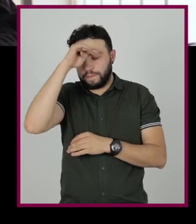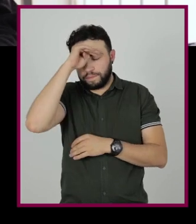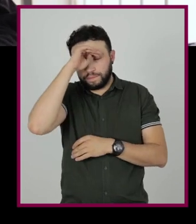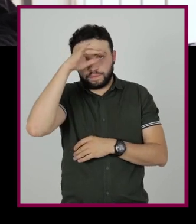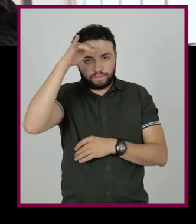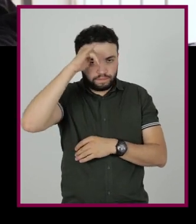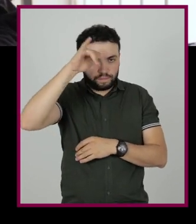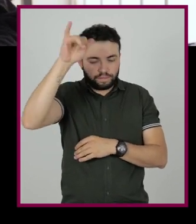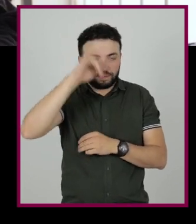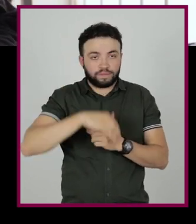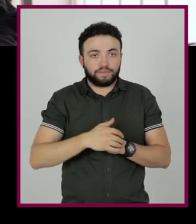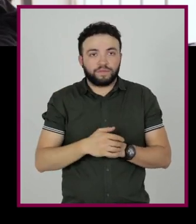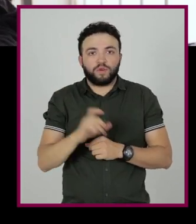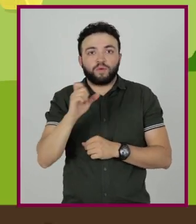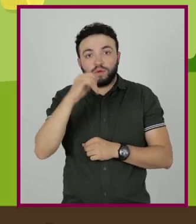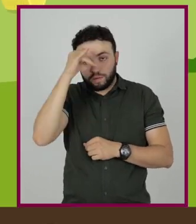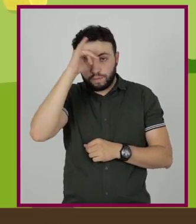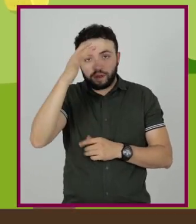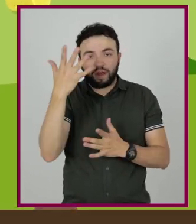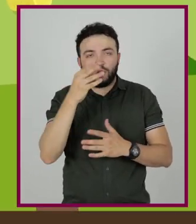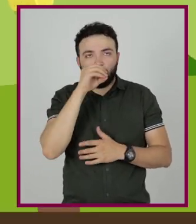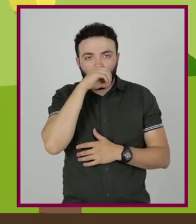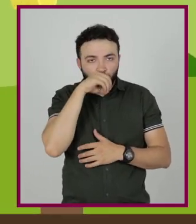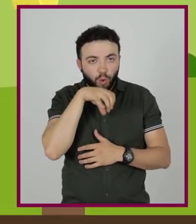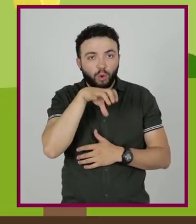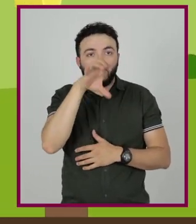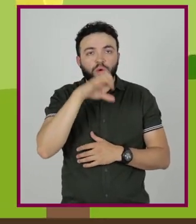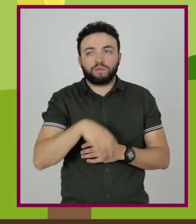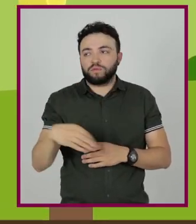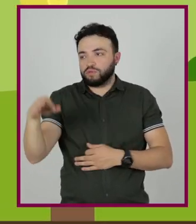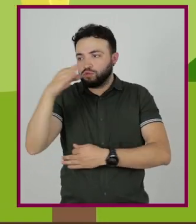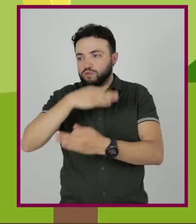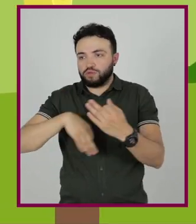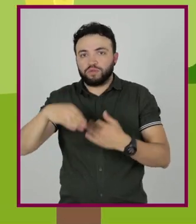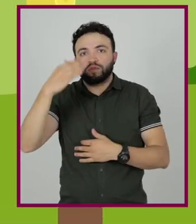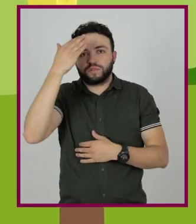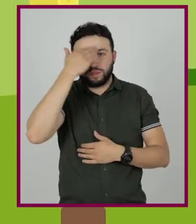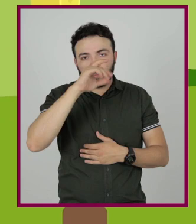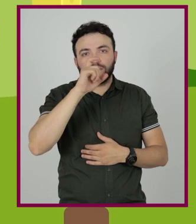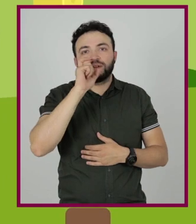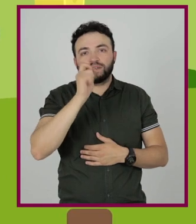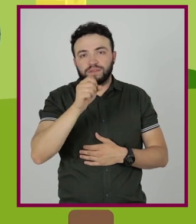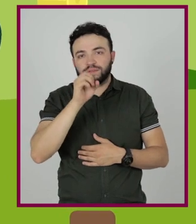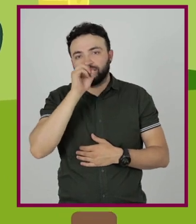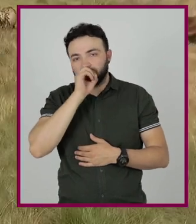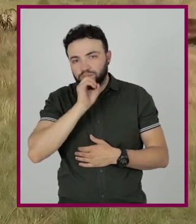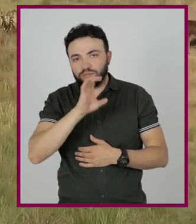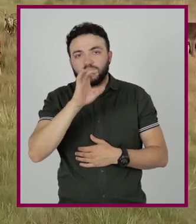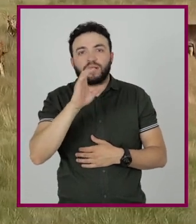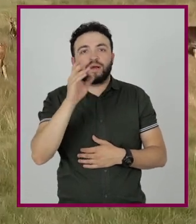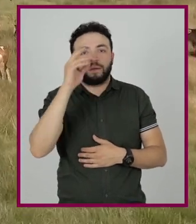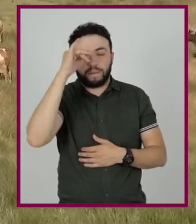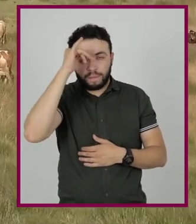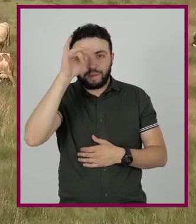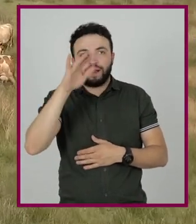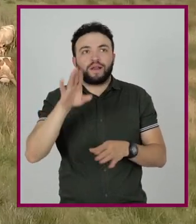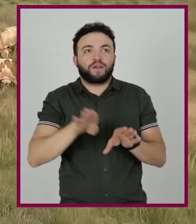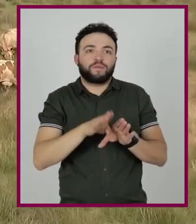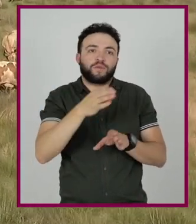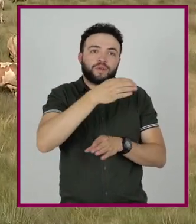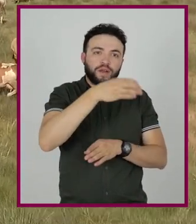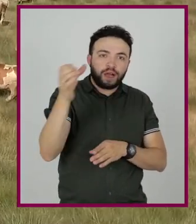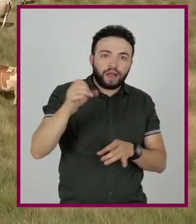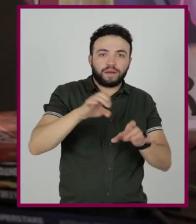conceptos. Como ejemplo, pensemos en la vaca. Al hacer mu, de inmediato lo asociamos a un bovino. Inmediatamente al